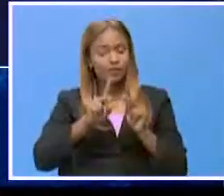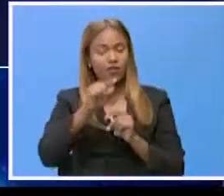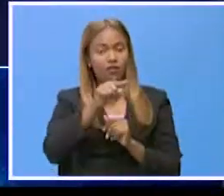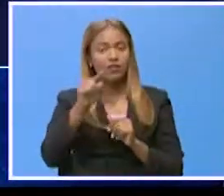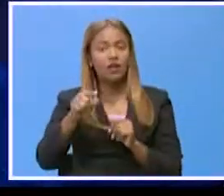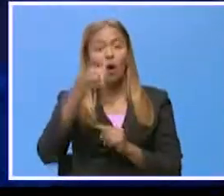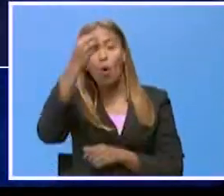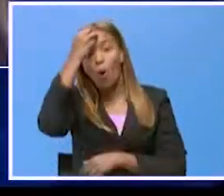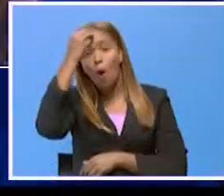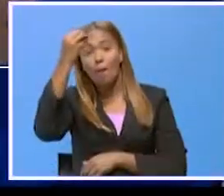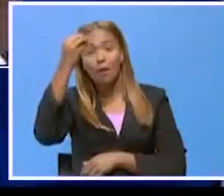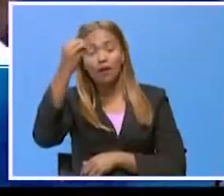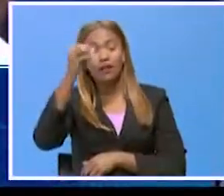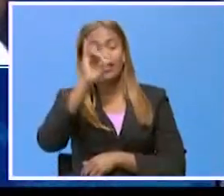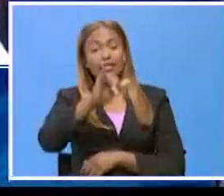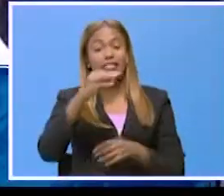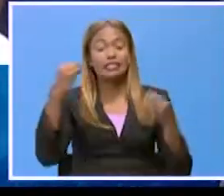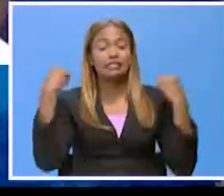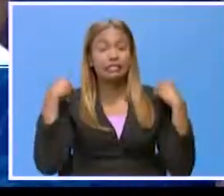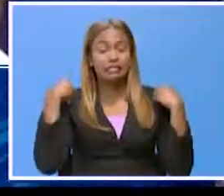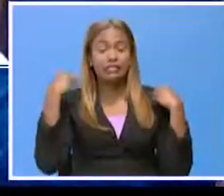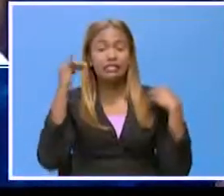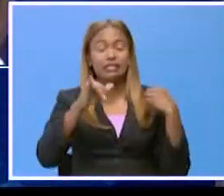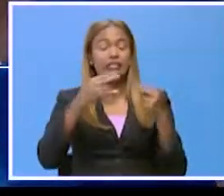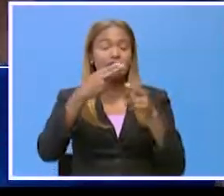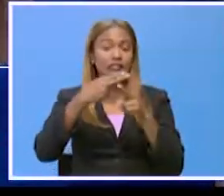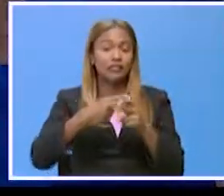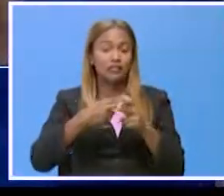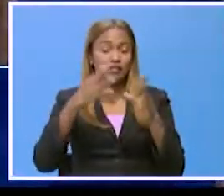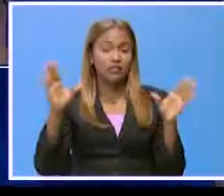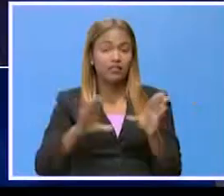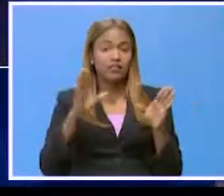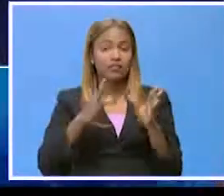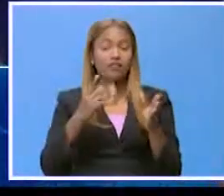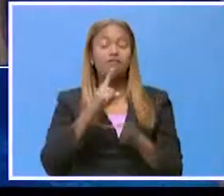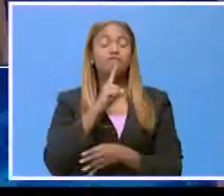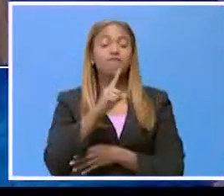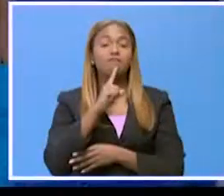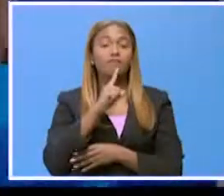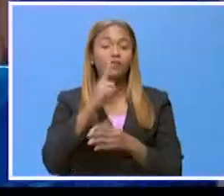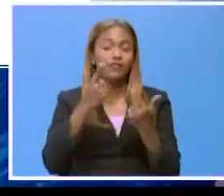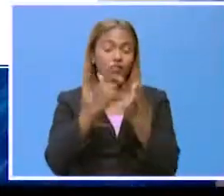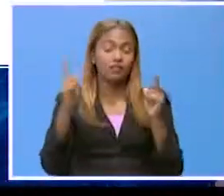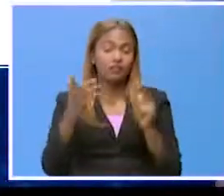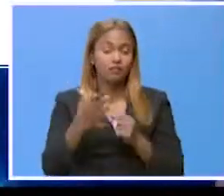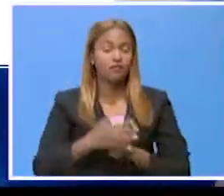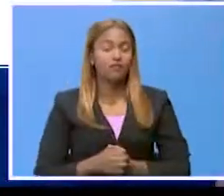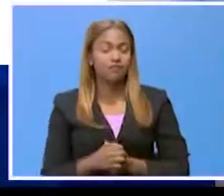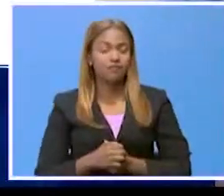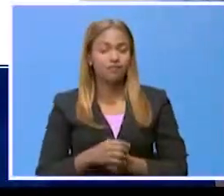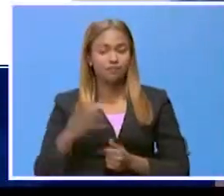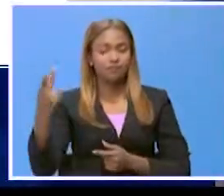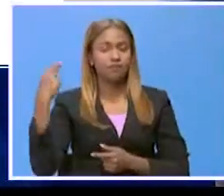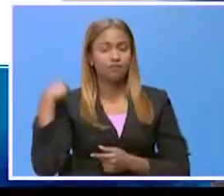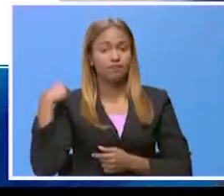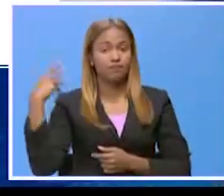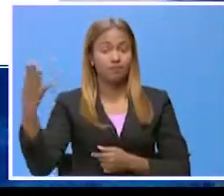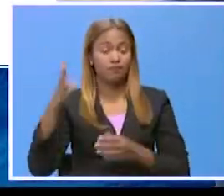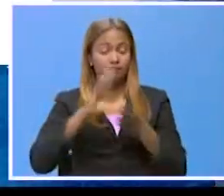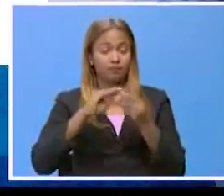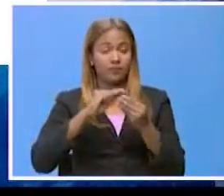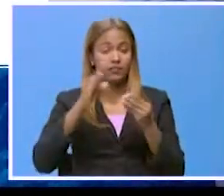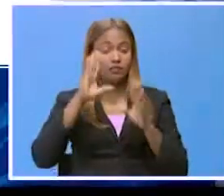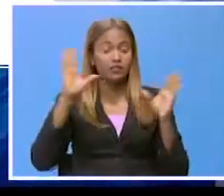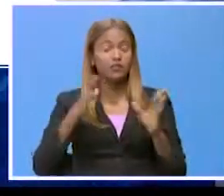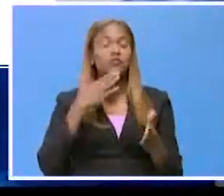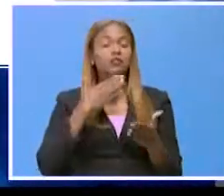opine ese ejercicio es lo que se llama una verdadera democracia la funcionaria detalló que se analizará la efectividad